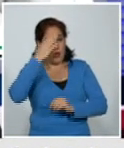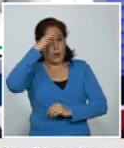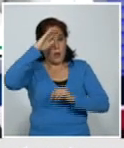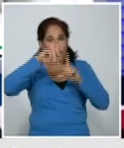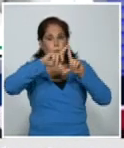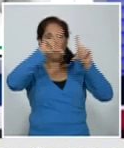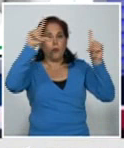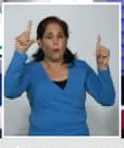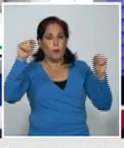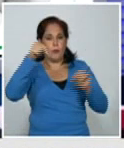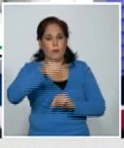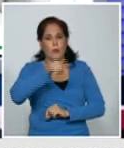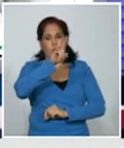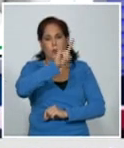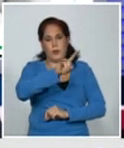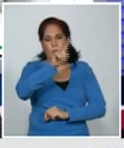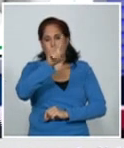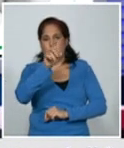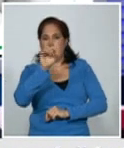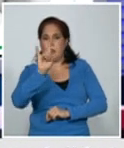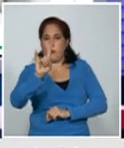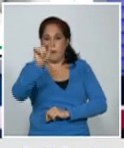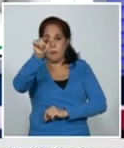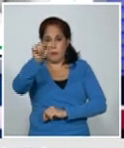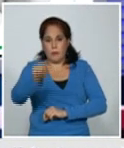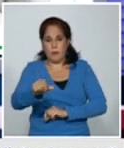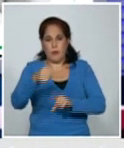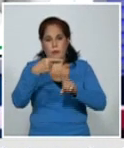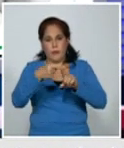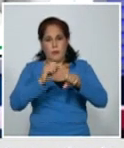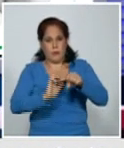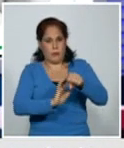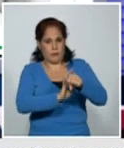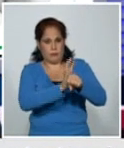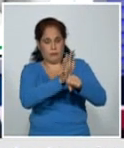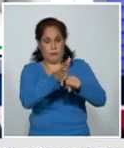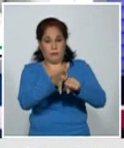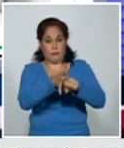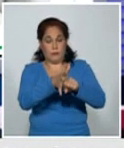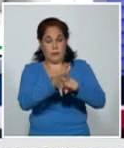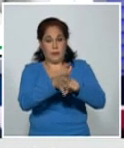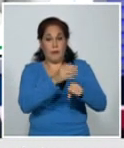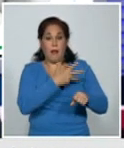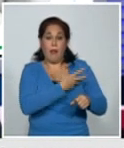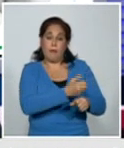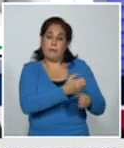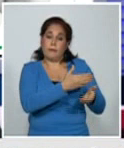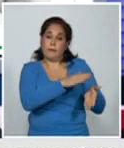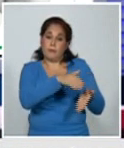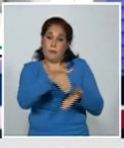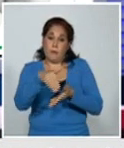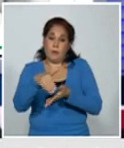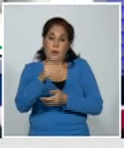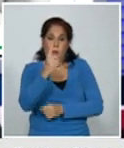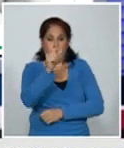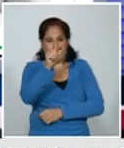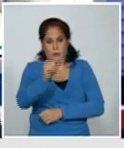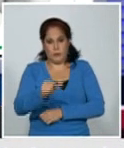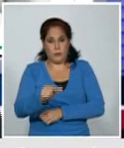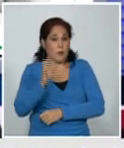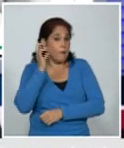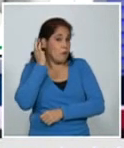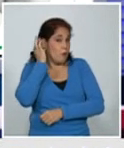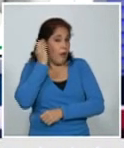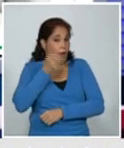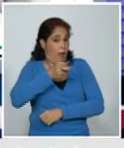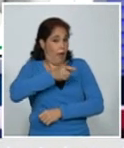hoy 919 casos positivos a la COVID-19. Se lamenta el fallecimiento de una persona. Ayer